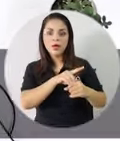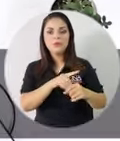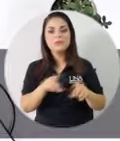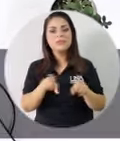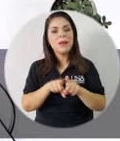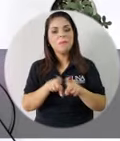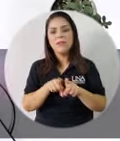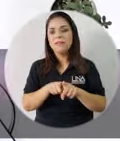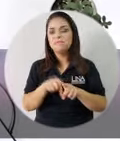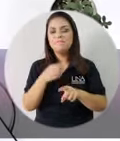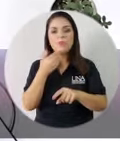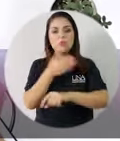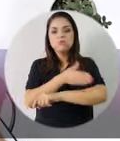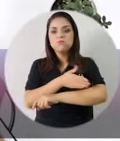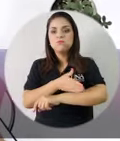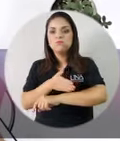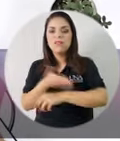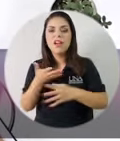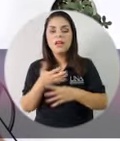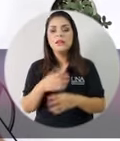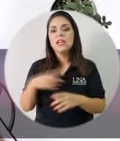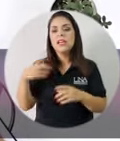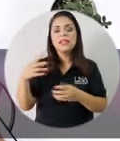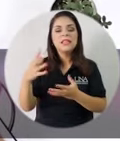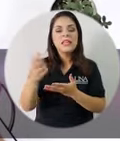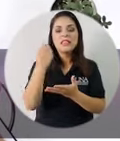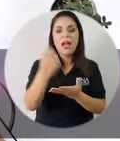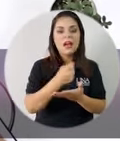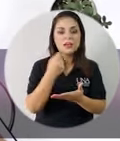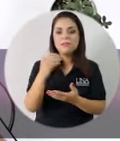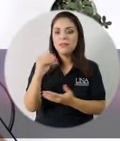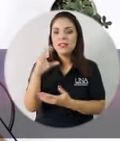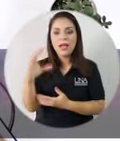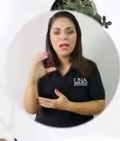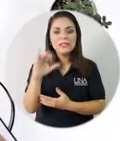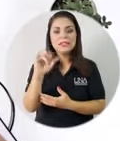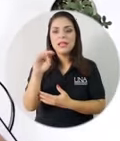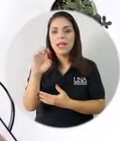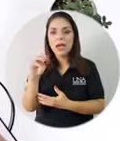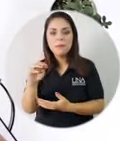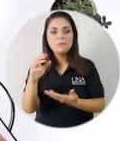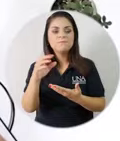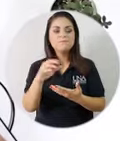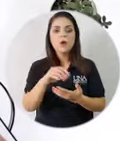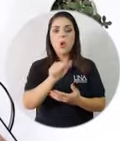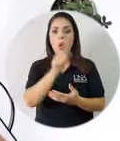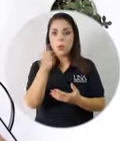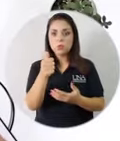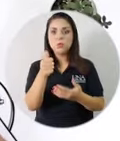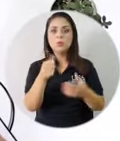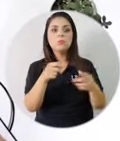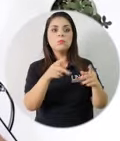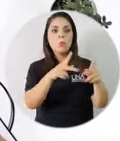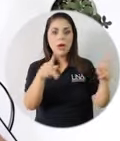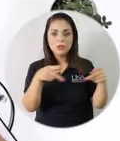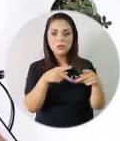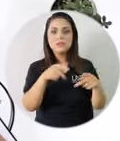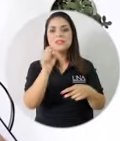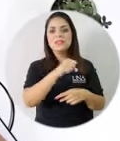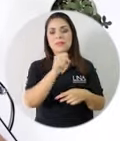sentido de recortar fondos. Se recortaron fondos, por ejemplo, para el CINEM, se reprobaron plazas nuevas para el Ministerio de